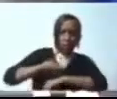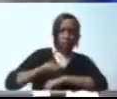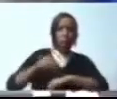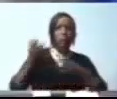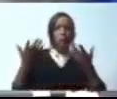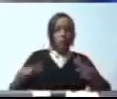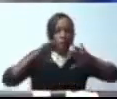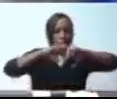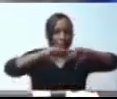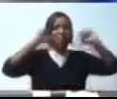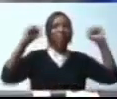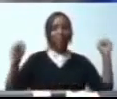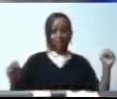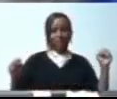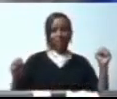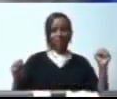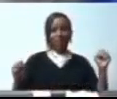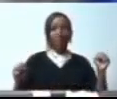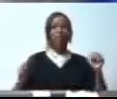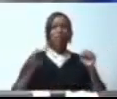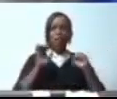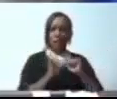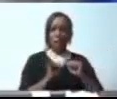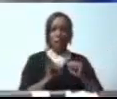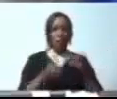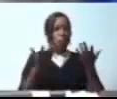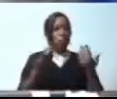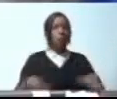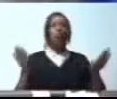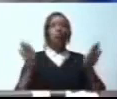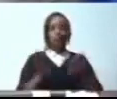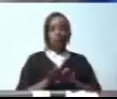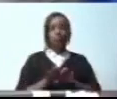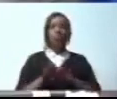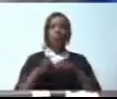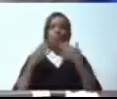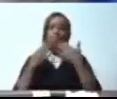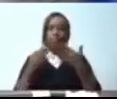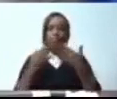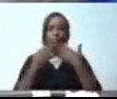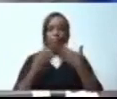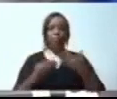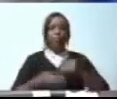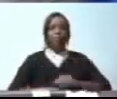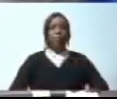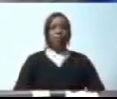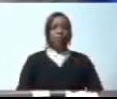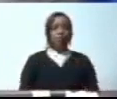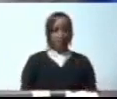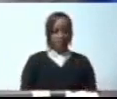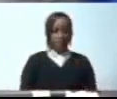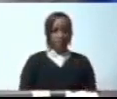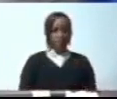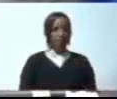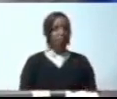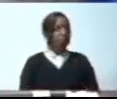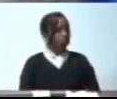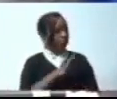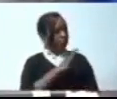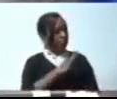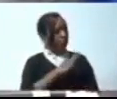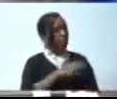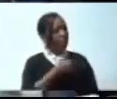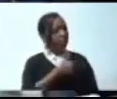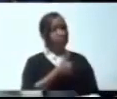Tiene la palabra la diputada Iselmari Brito, Fuerza del Pueblo, en su turno previo.